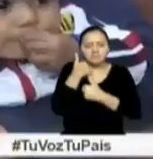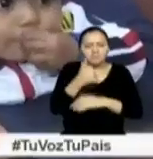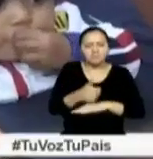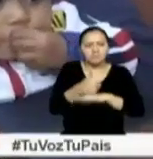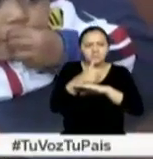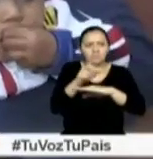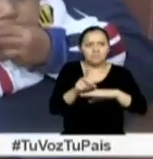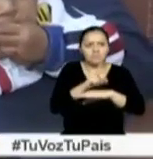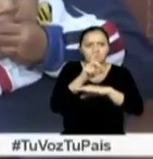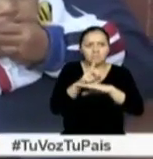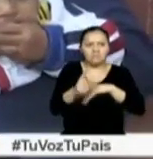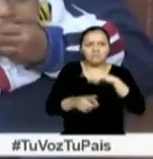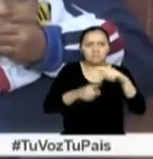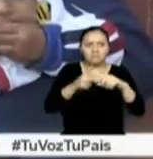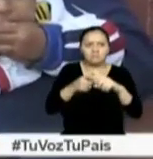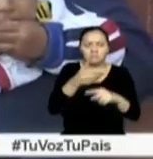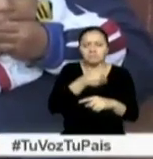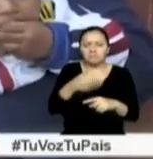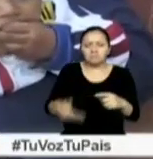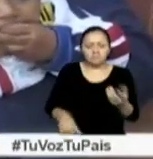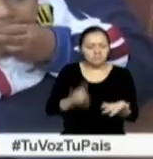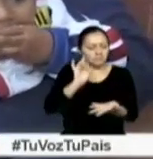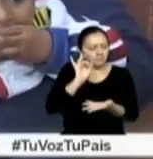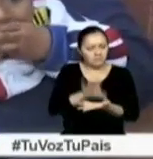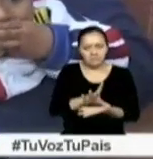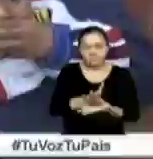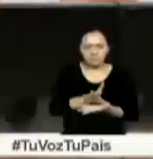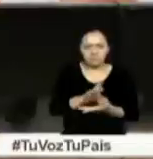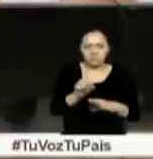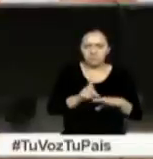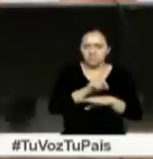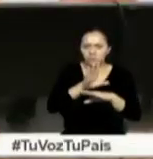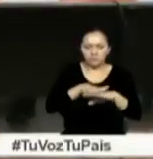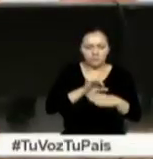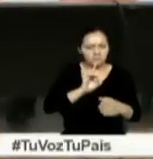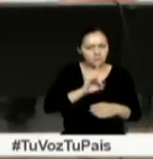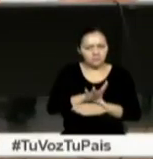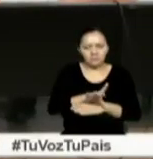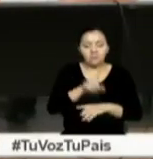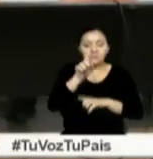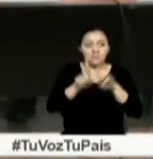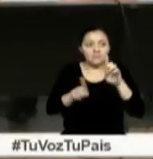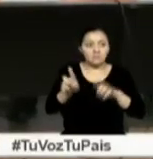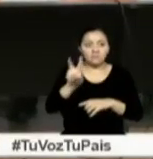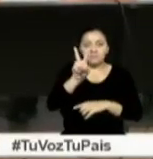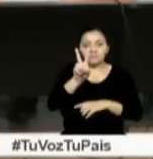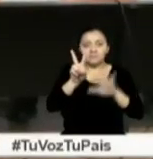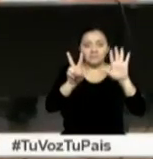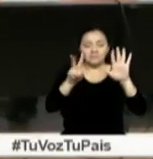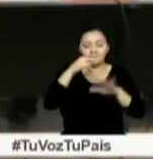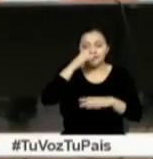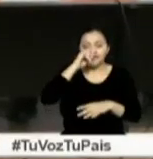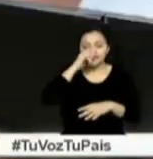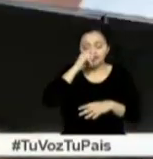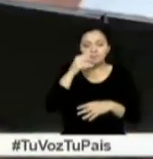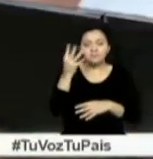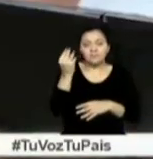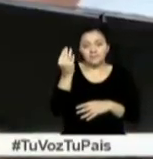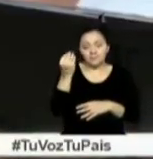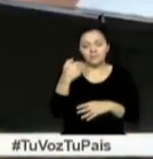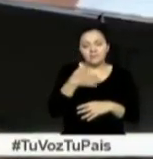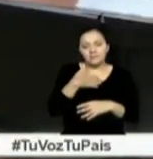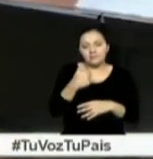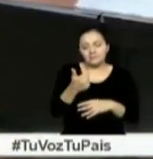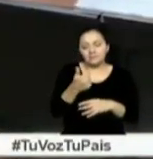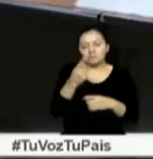hogar mientras que la presidencia destituyó al director del Refugio aún quedan internadas 27 niñas de las cuales 14 se encuentran en